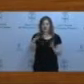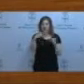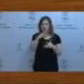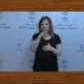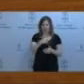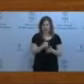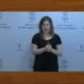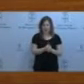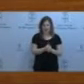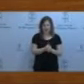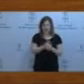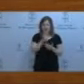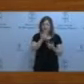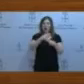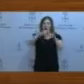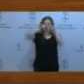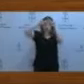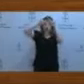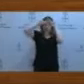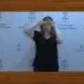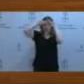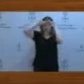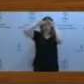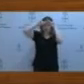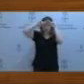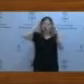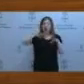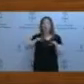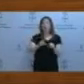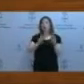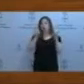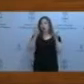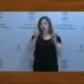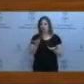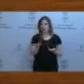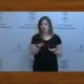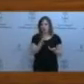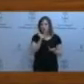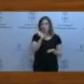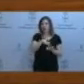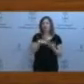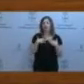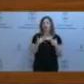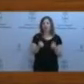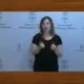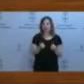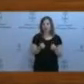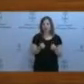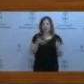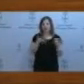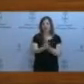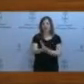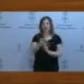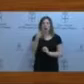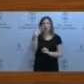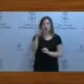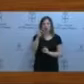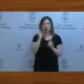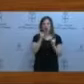Pues sencillamente porque el hospital está ocupado, entre comillas, por el centro de salud, ¿no? Que es el único